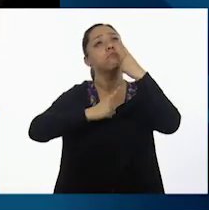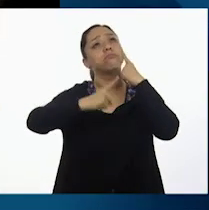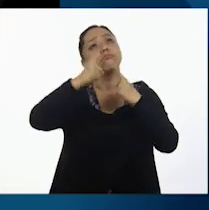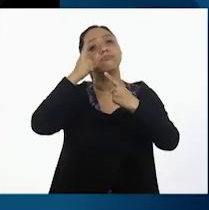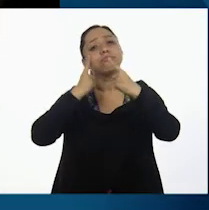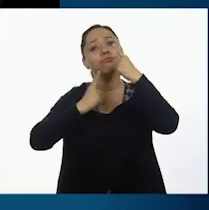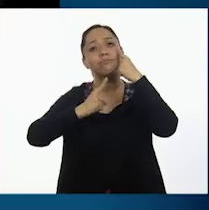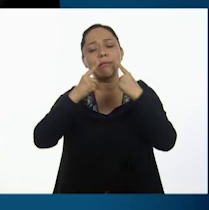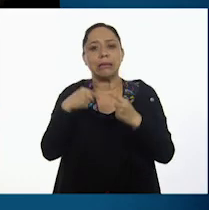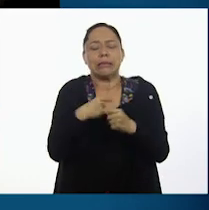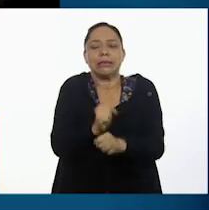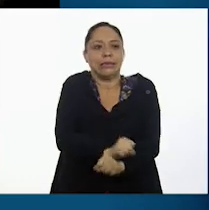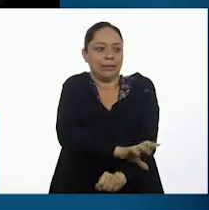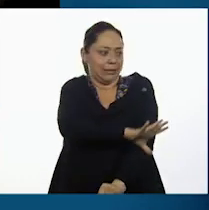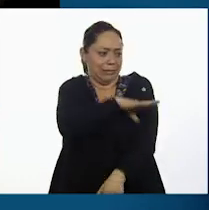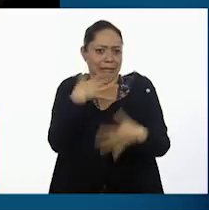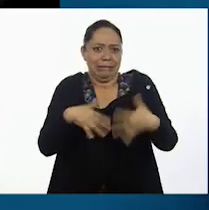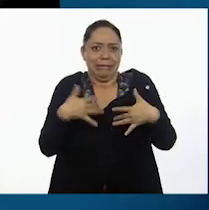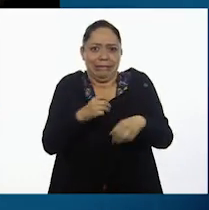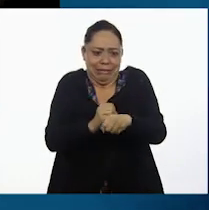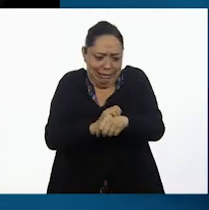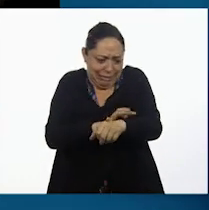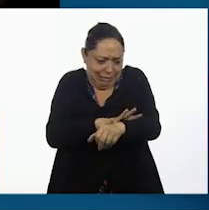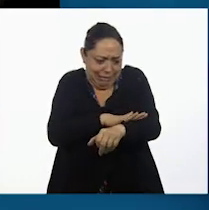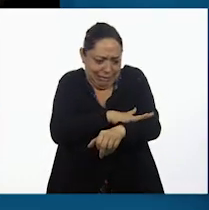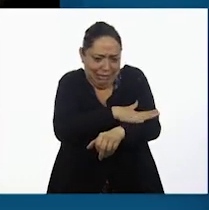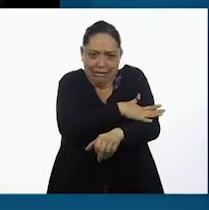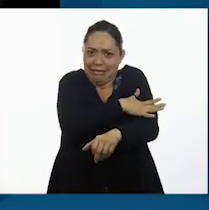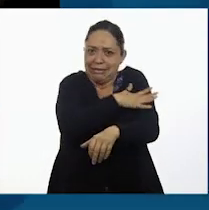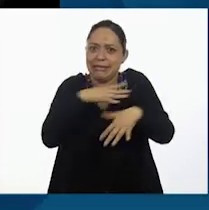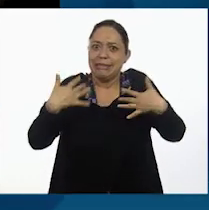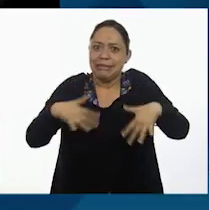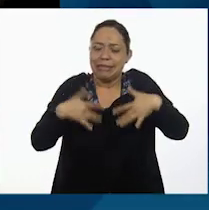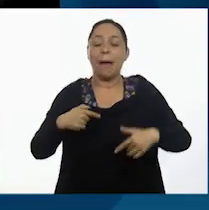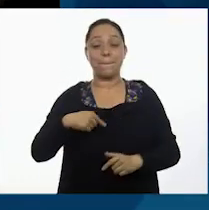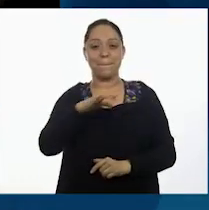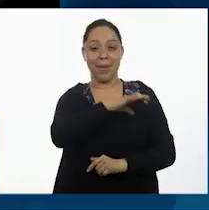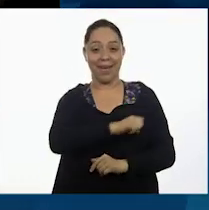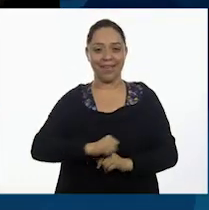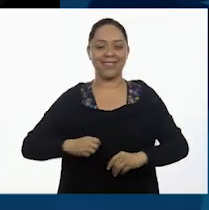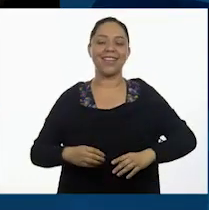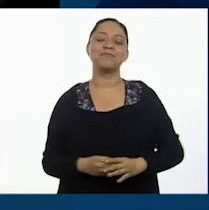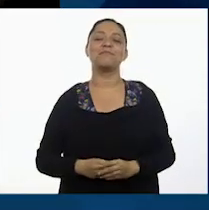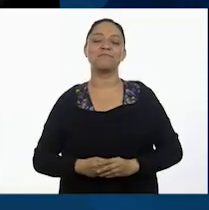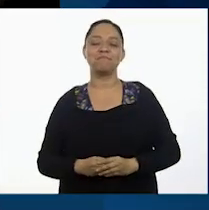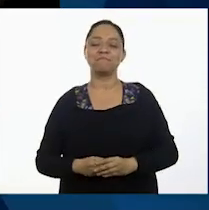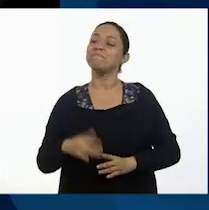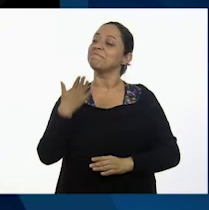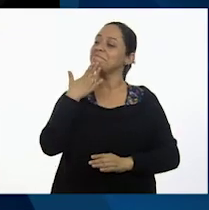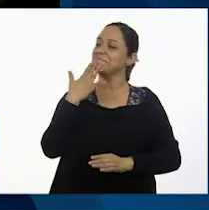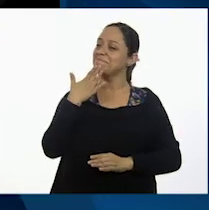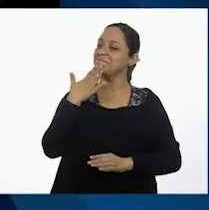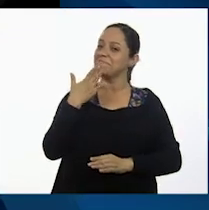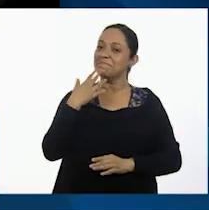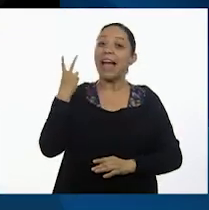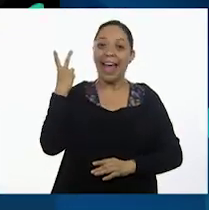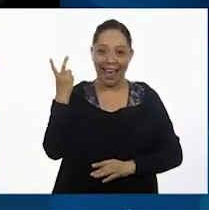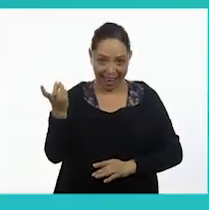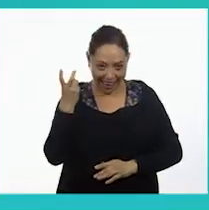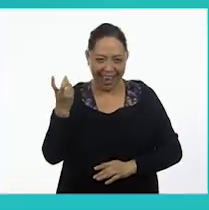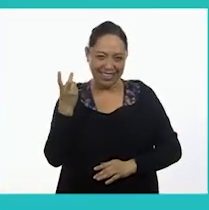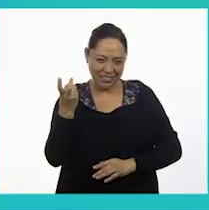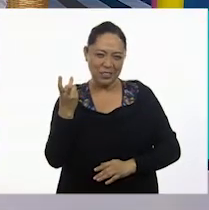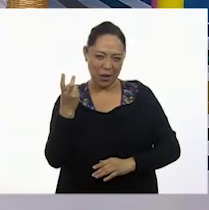me da escalofríos. Miren, se me pone la piel de gallina, de verdad. La Llorona me encanta. Muy bien, sí, precisamente. Algunas